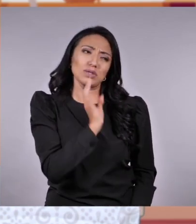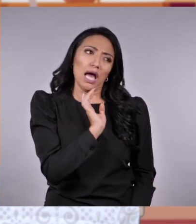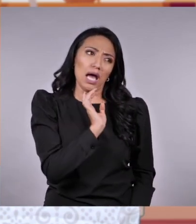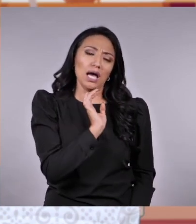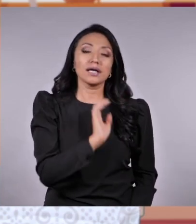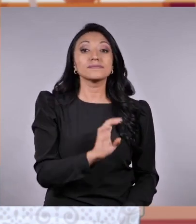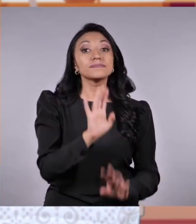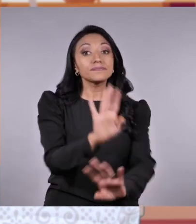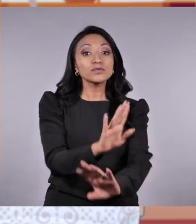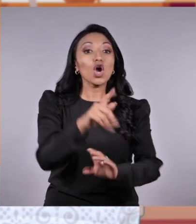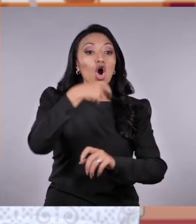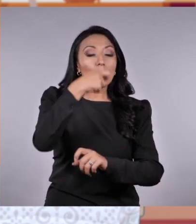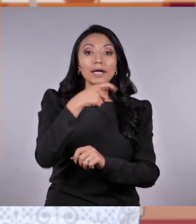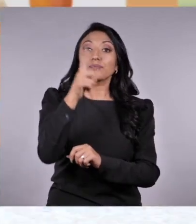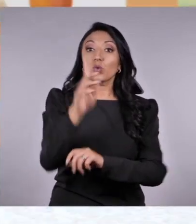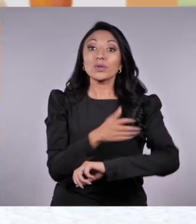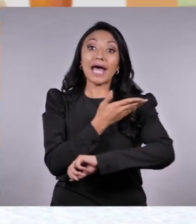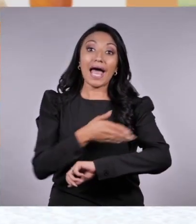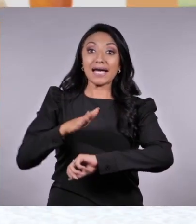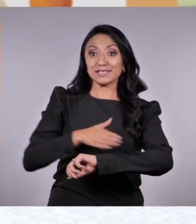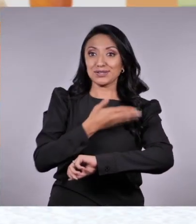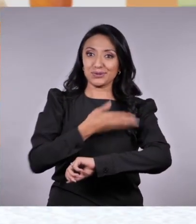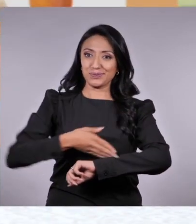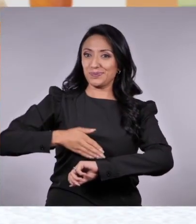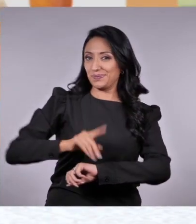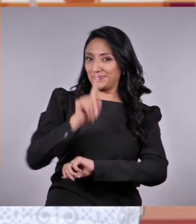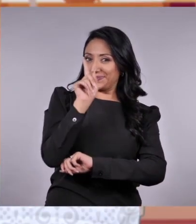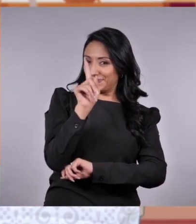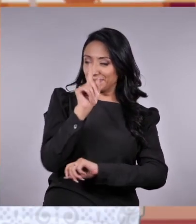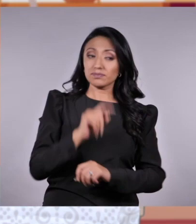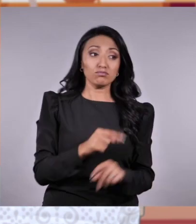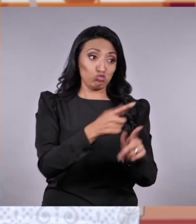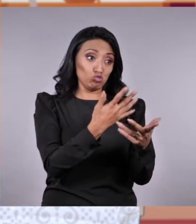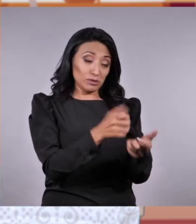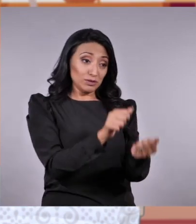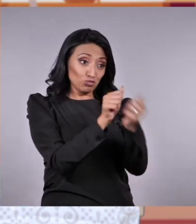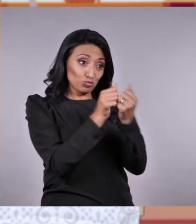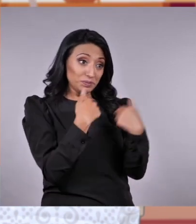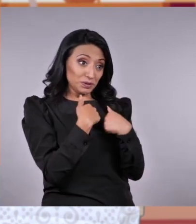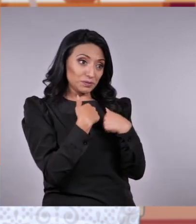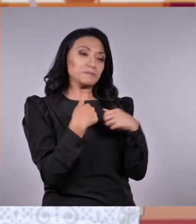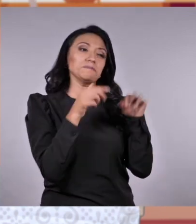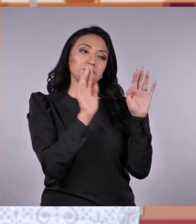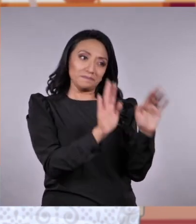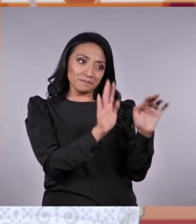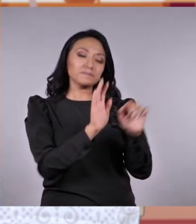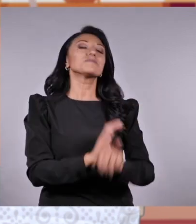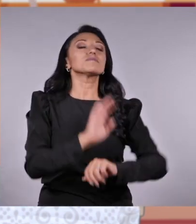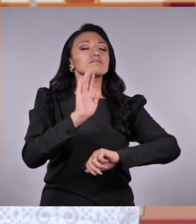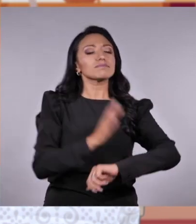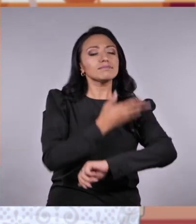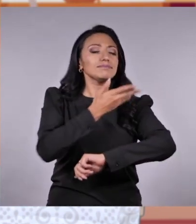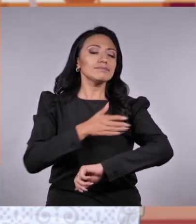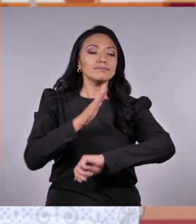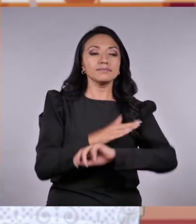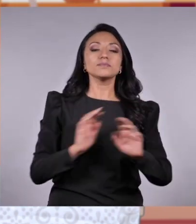para comer, vamos a cantar una canción. ¡Sí, sí, sí, sí, sí! ¿Quieres cantar conmigo? Uh-huh. ¡Entonces